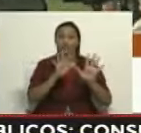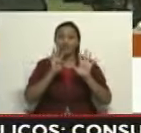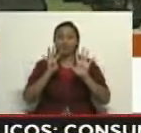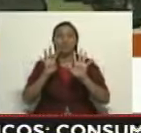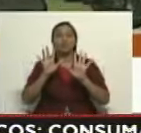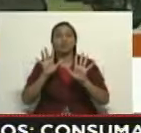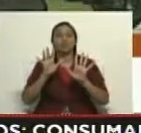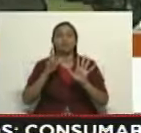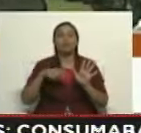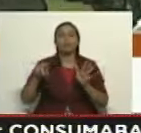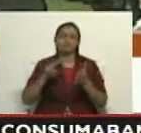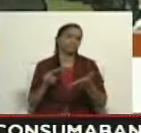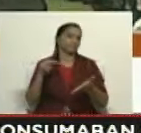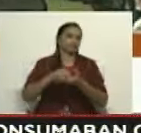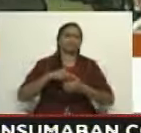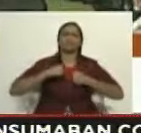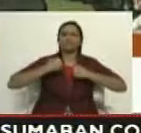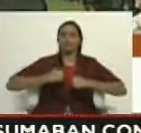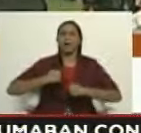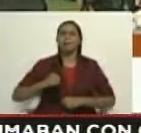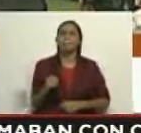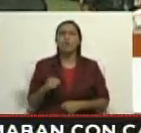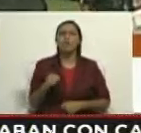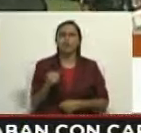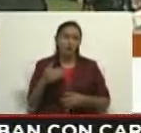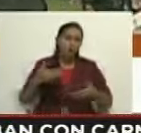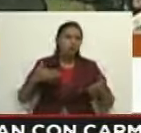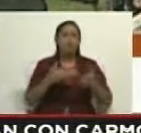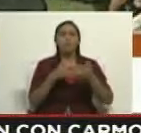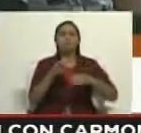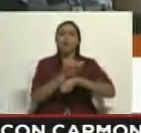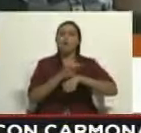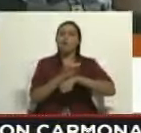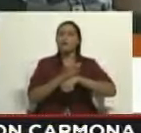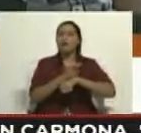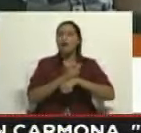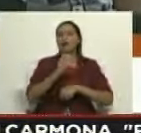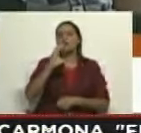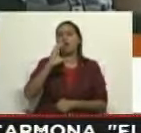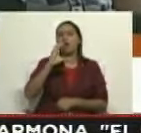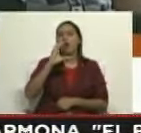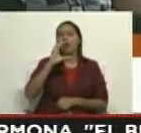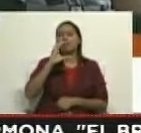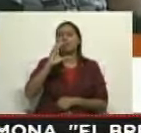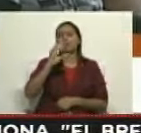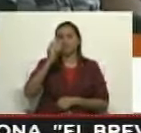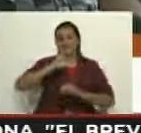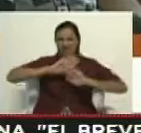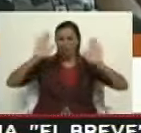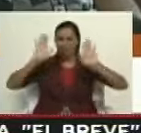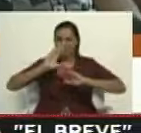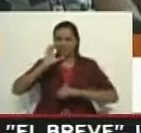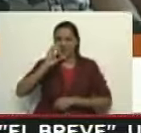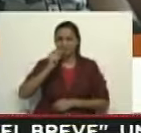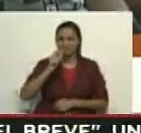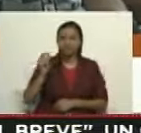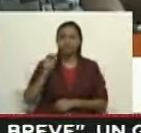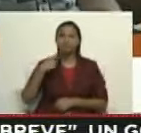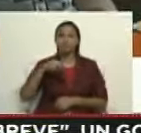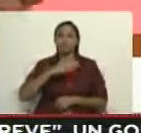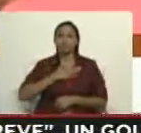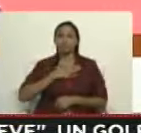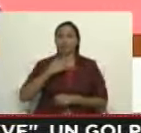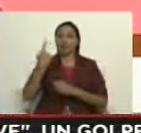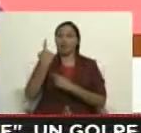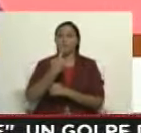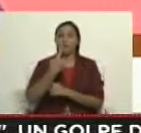Policía Metropolitana, se alzó contra el gobierno de Carlos Andrés Pérez. ¿Y qué hizo Pérez? Yo estaba en la comandancia, nos envió